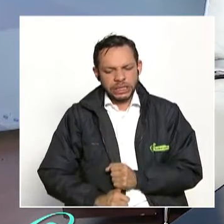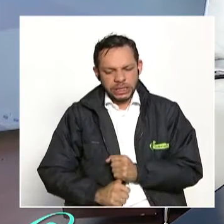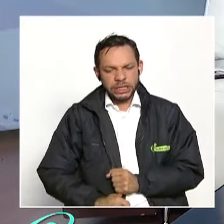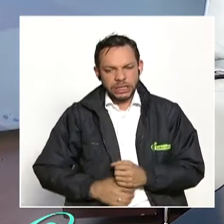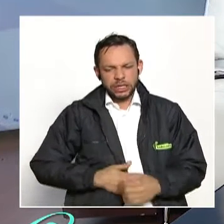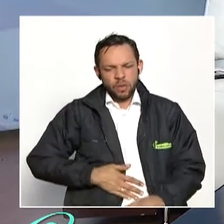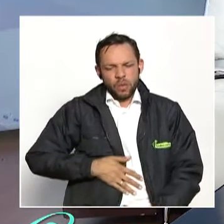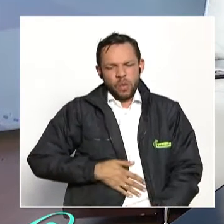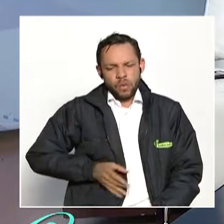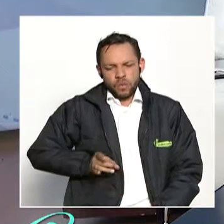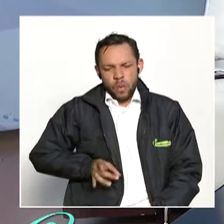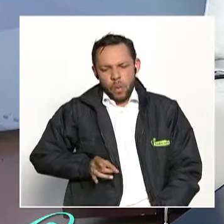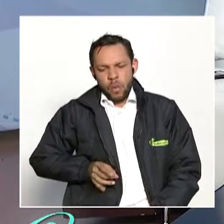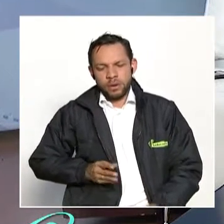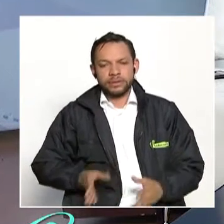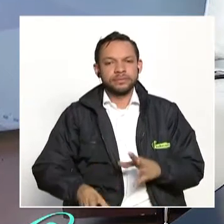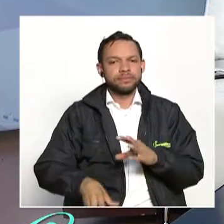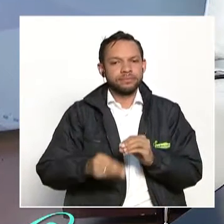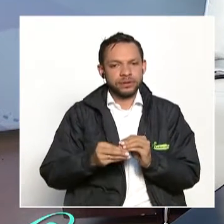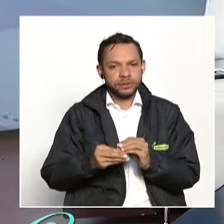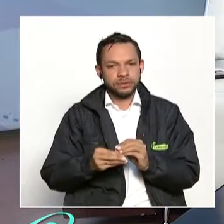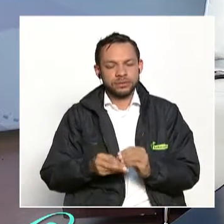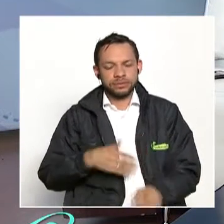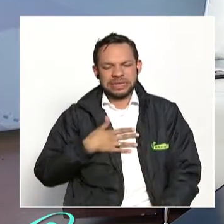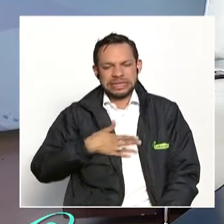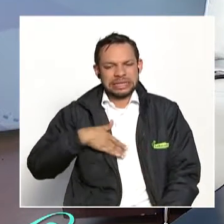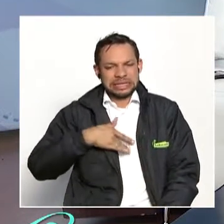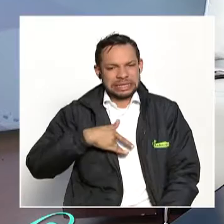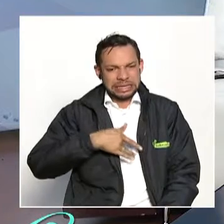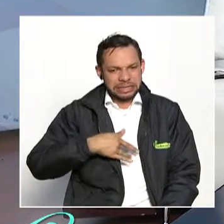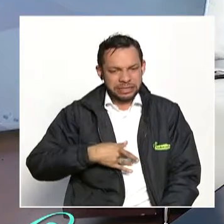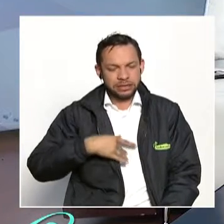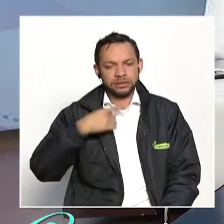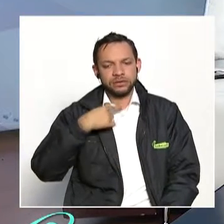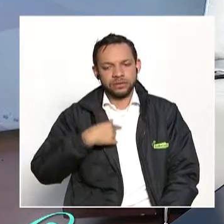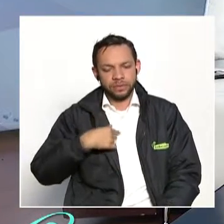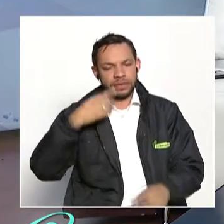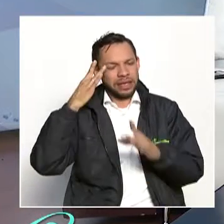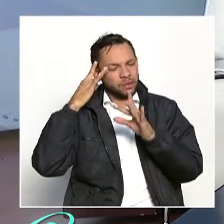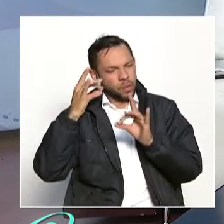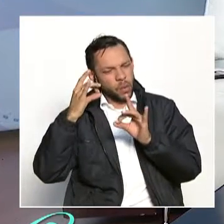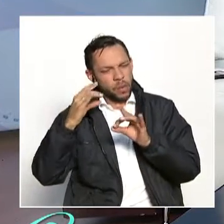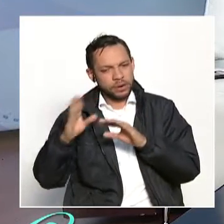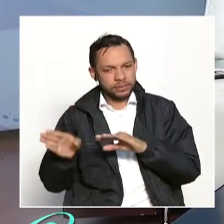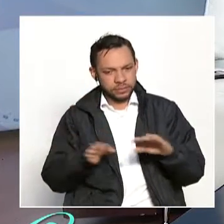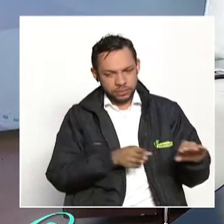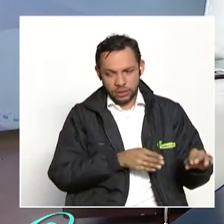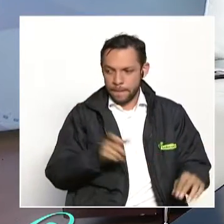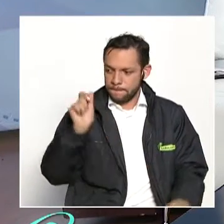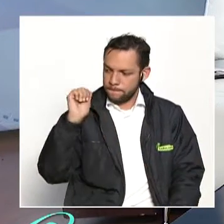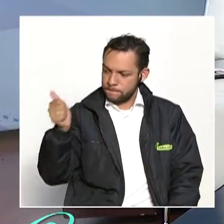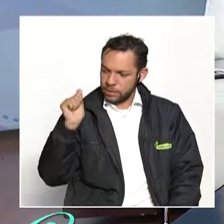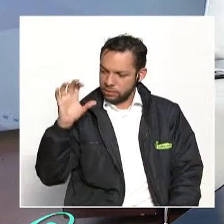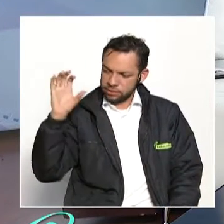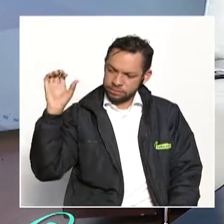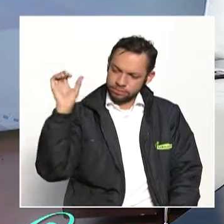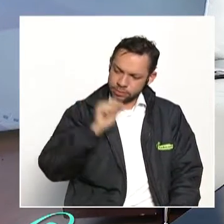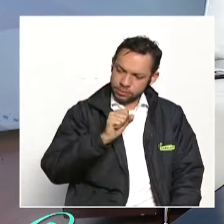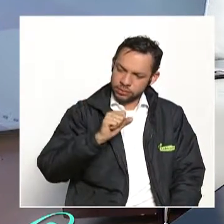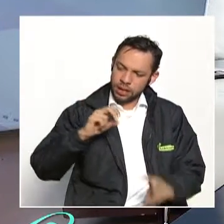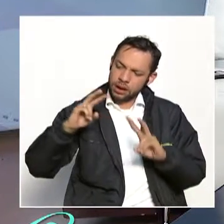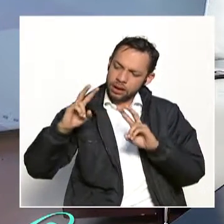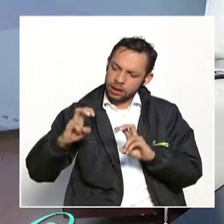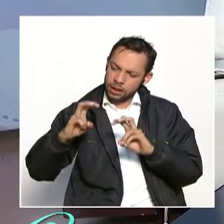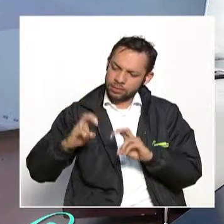crónico, el mismo reflujo y migrañas. Y usted viene con un concepto terapéutico que viene